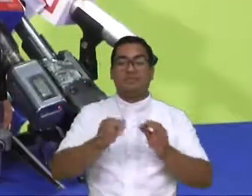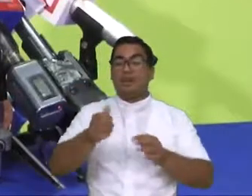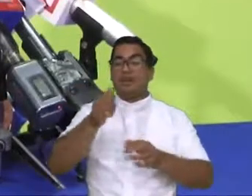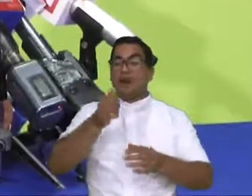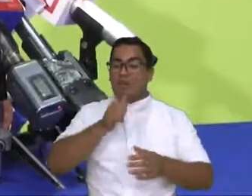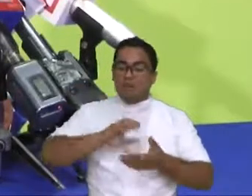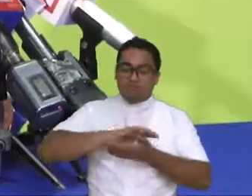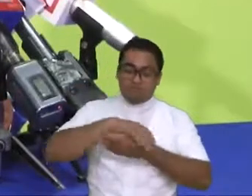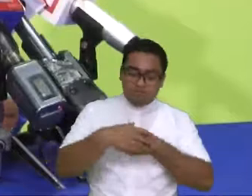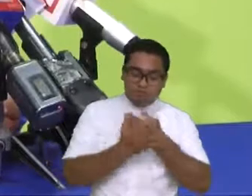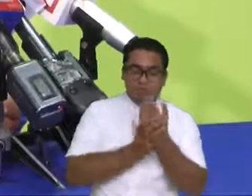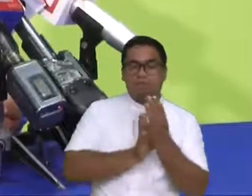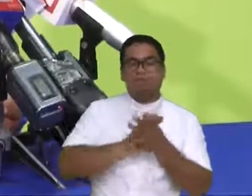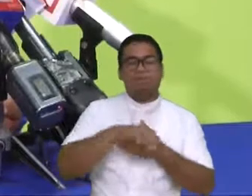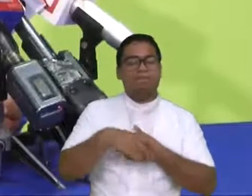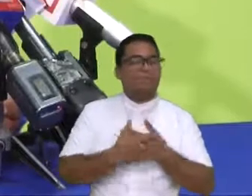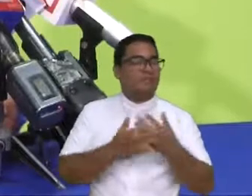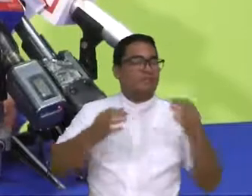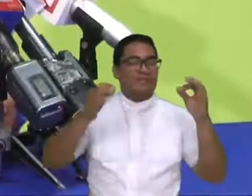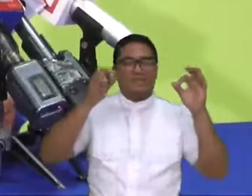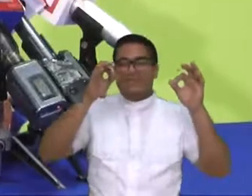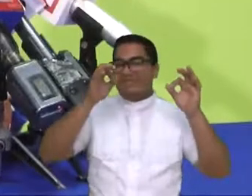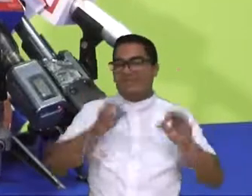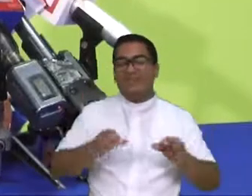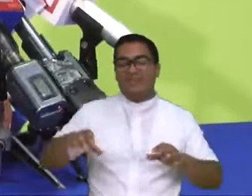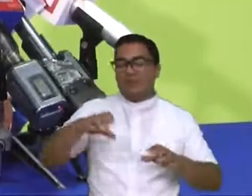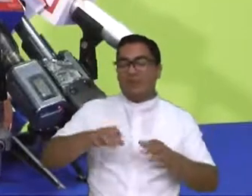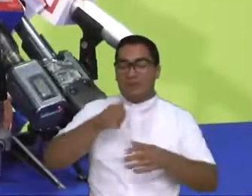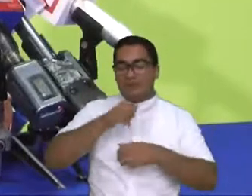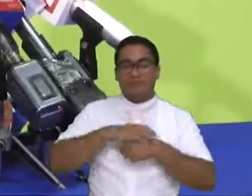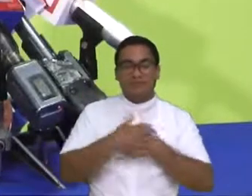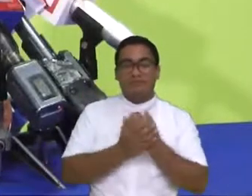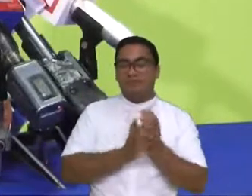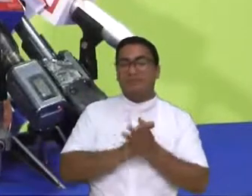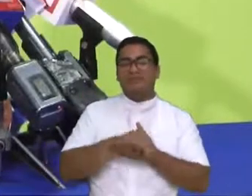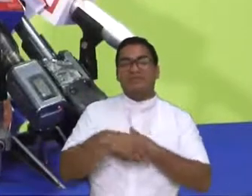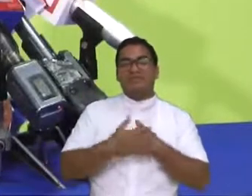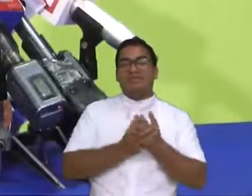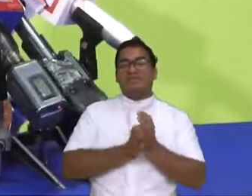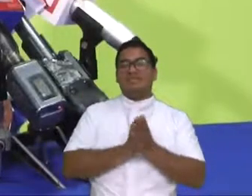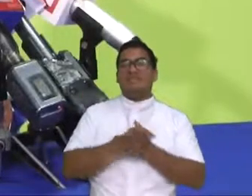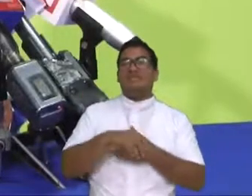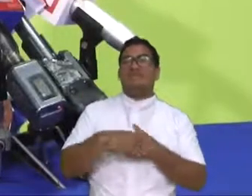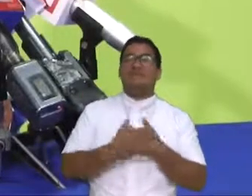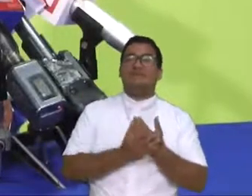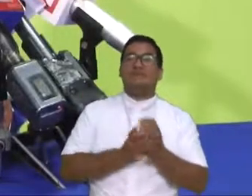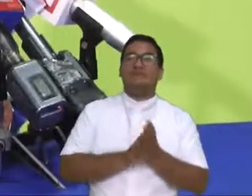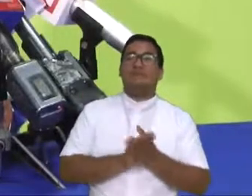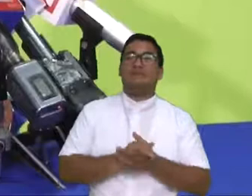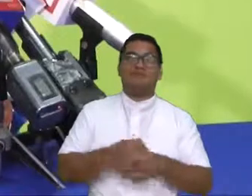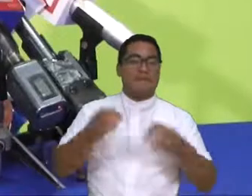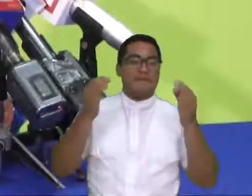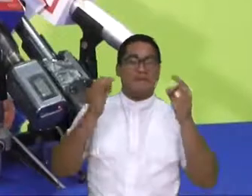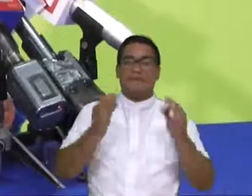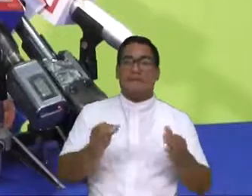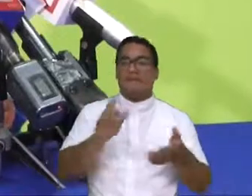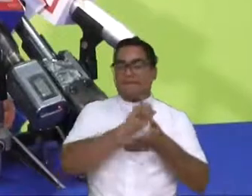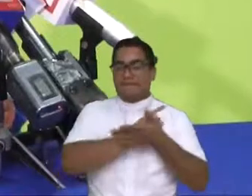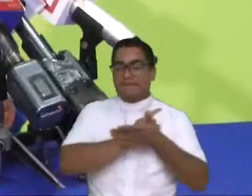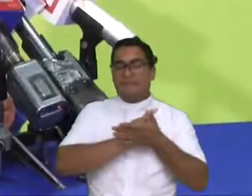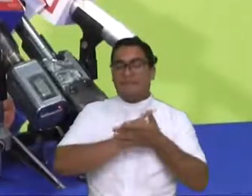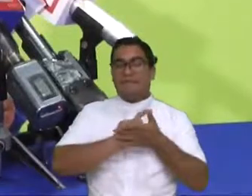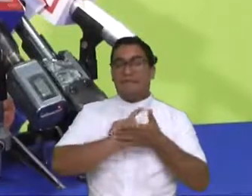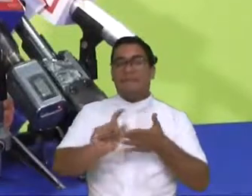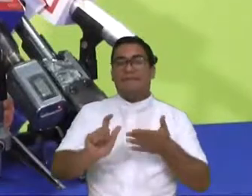constante a través de usar agua y jabón y por 20 segundos y estableciendo un lavado adecuado que indique